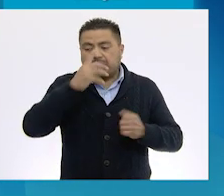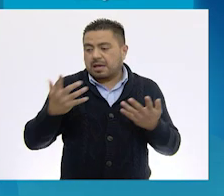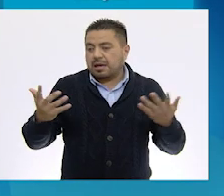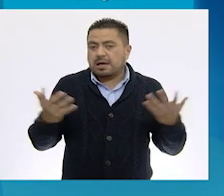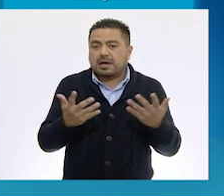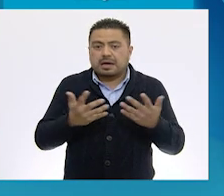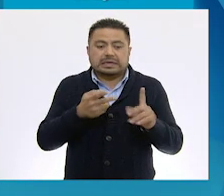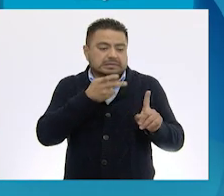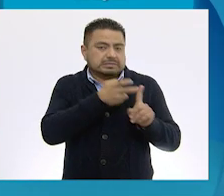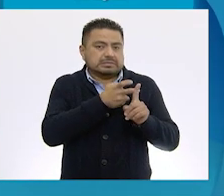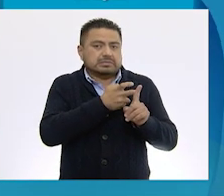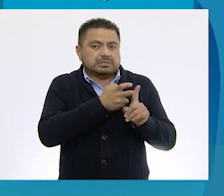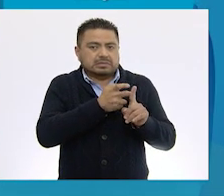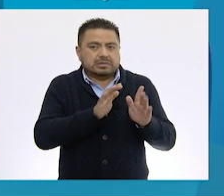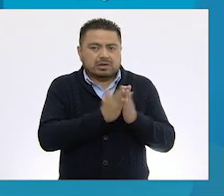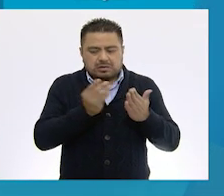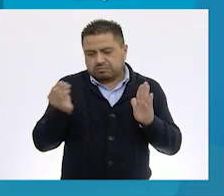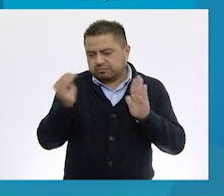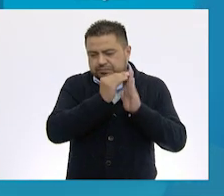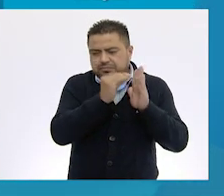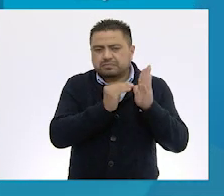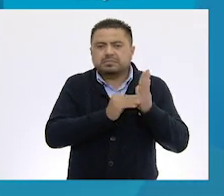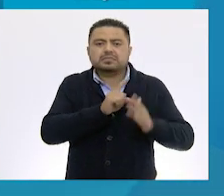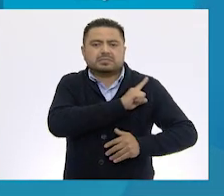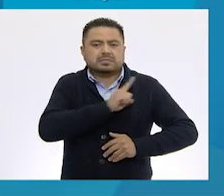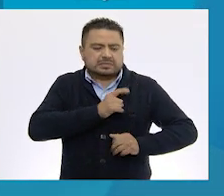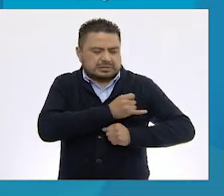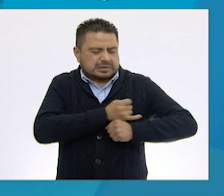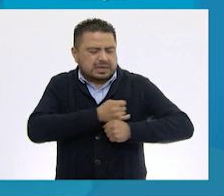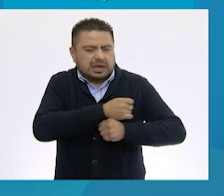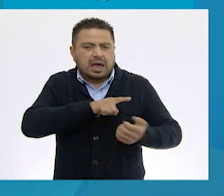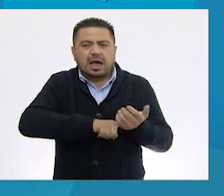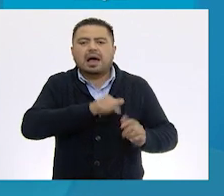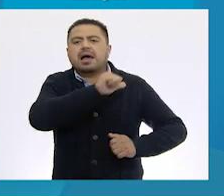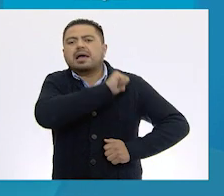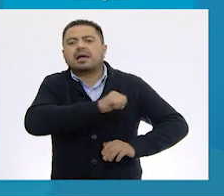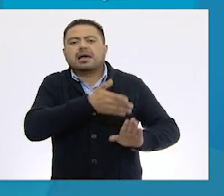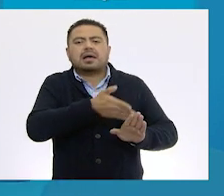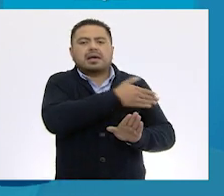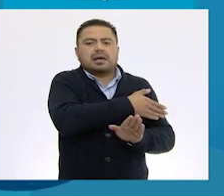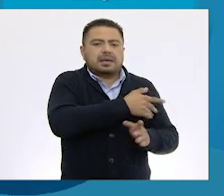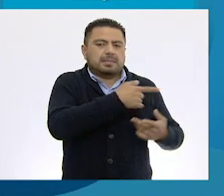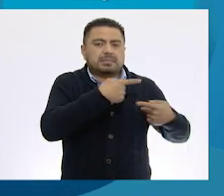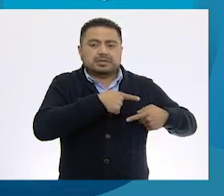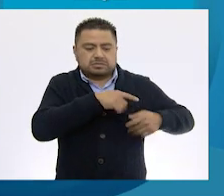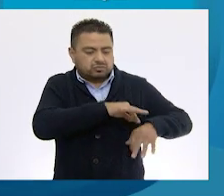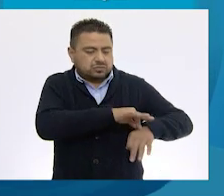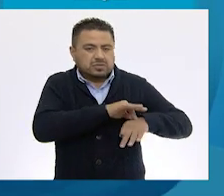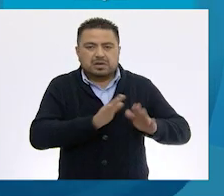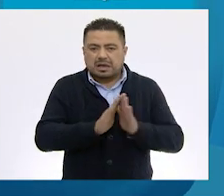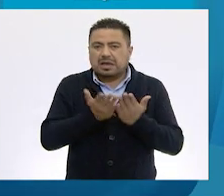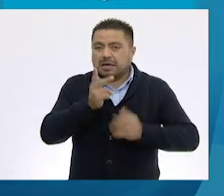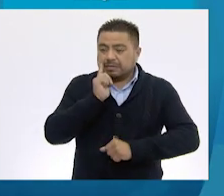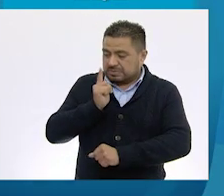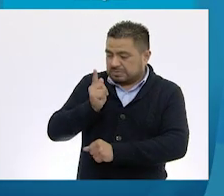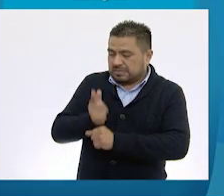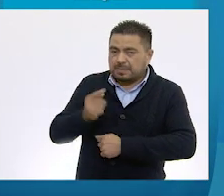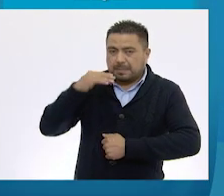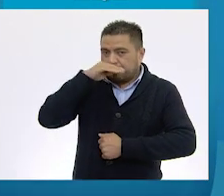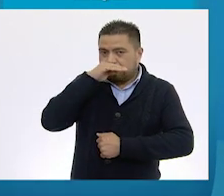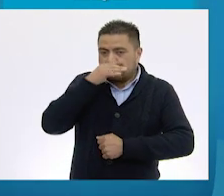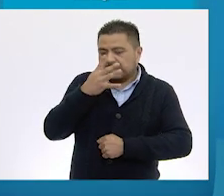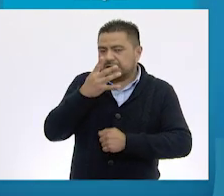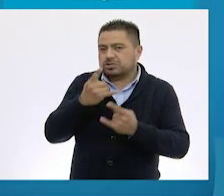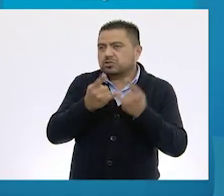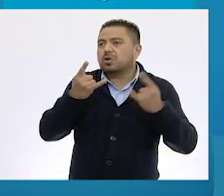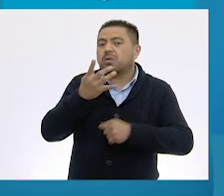realización de esa fuente secundaria se tuvieron que basar en fuentes primarias. Si vemos nuestro libro de texto gratuito de historia de